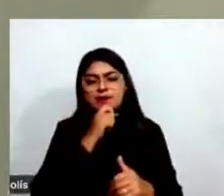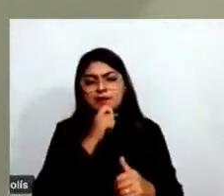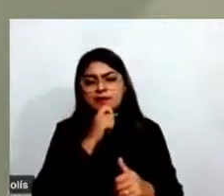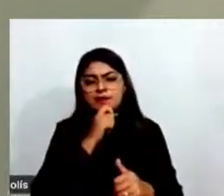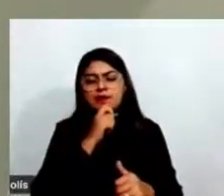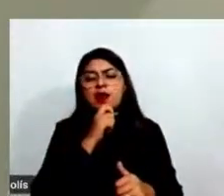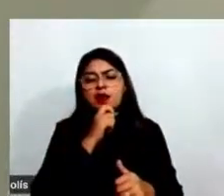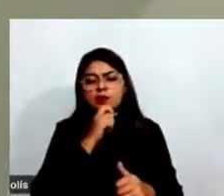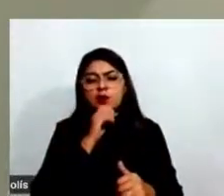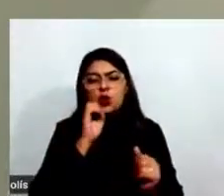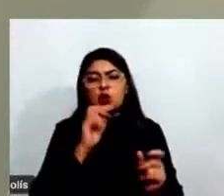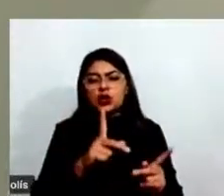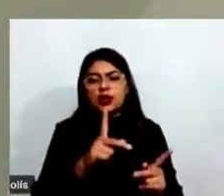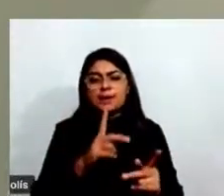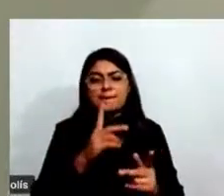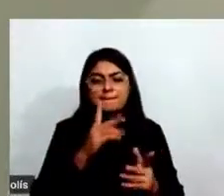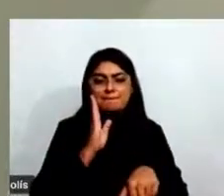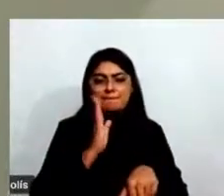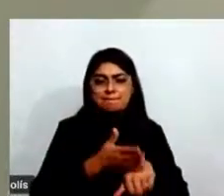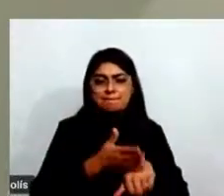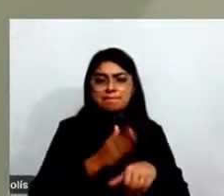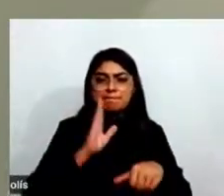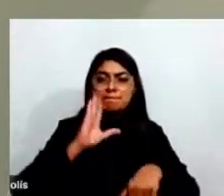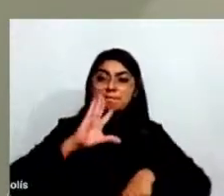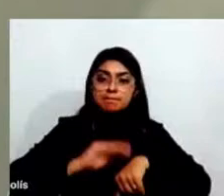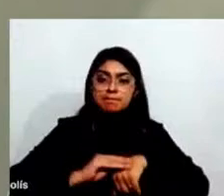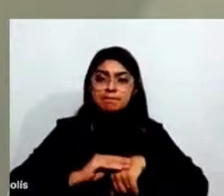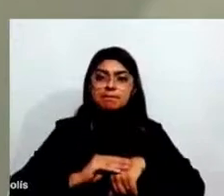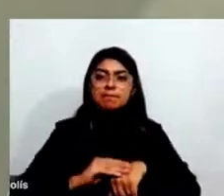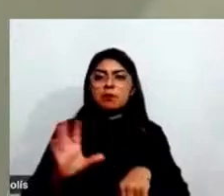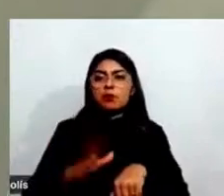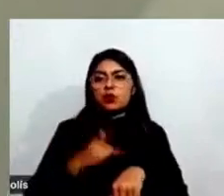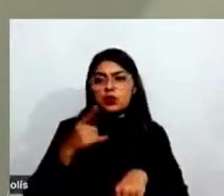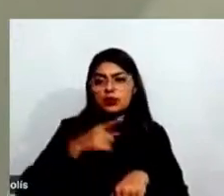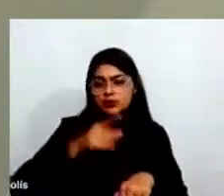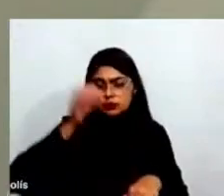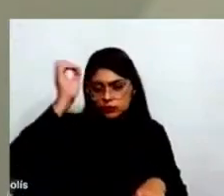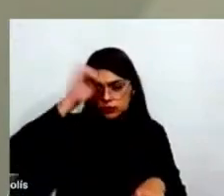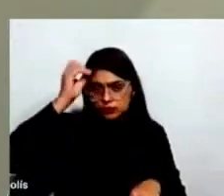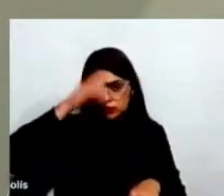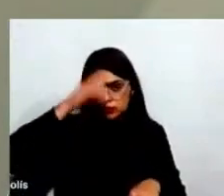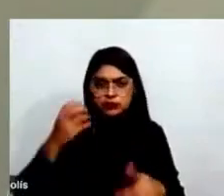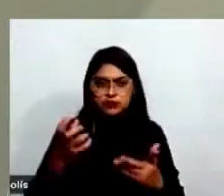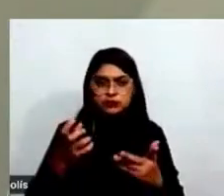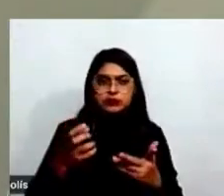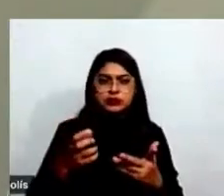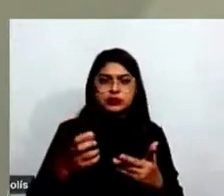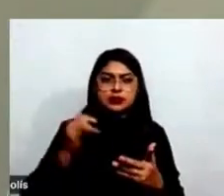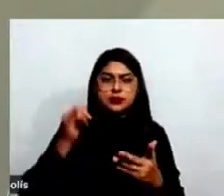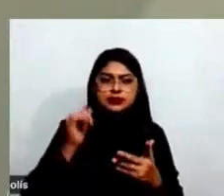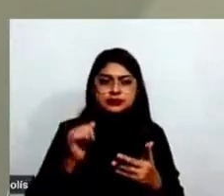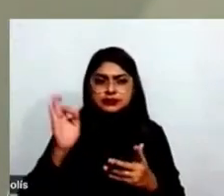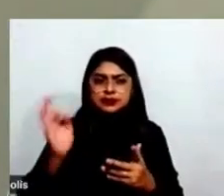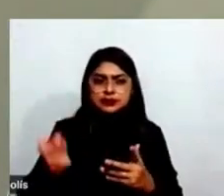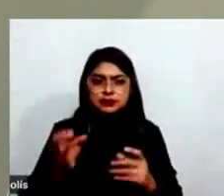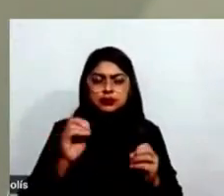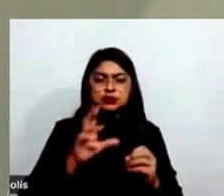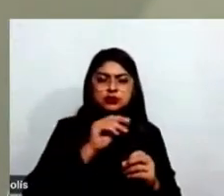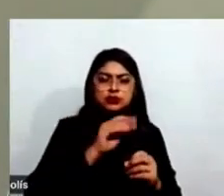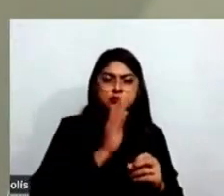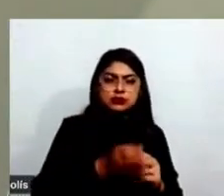tipos disciplinarios amplios, porque una postura también hubiese sido no se aceptan, pero la Corte dijo, sí se